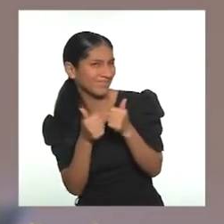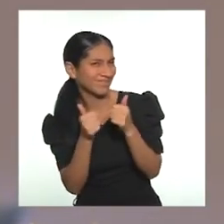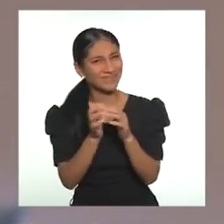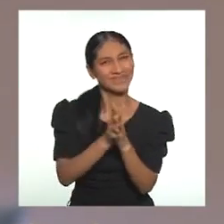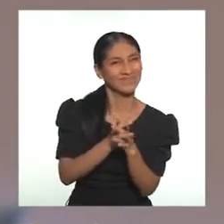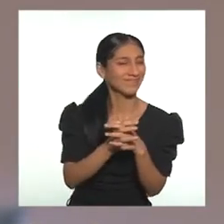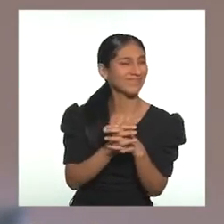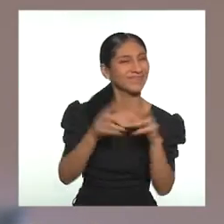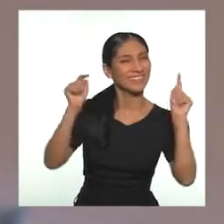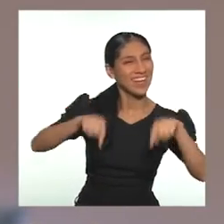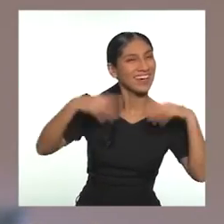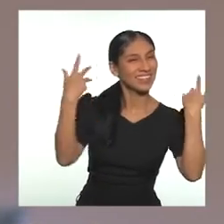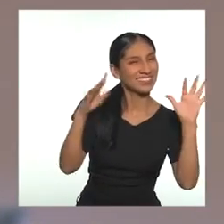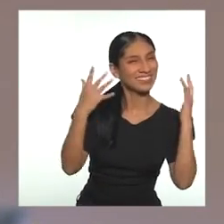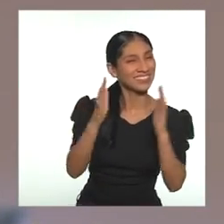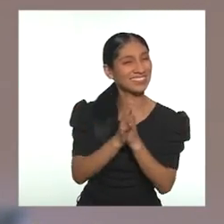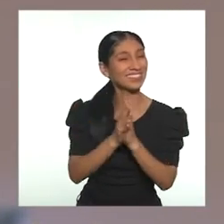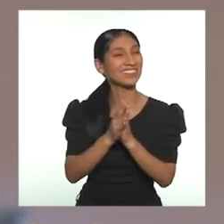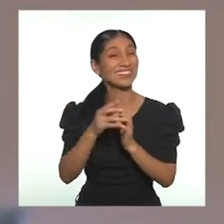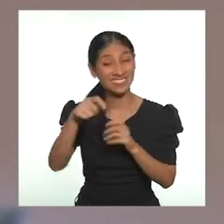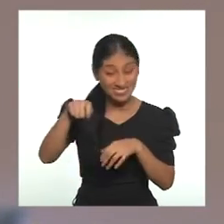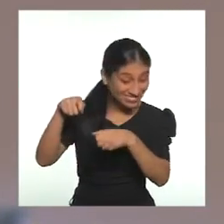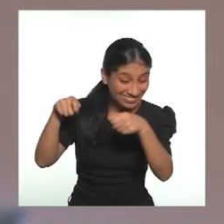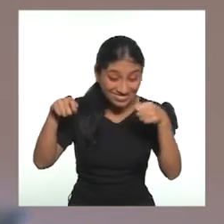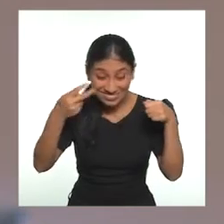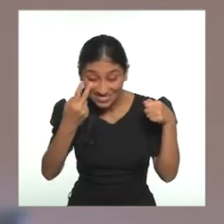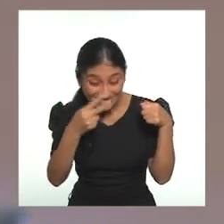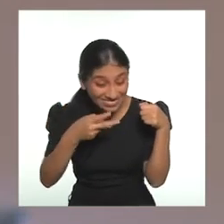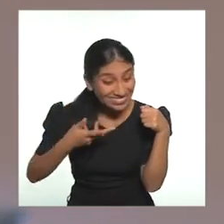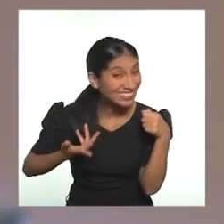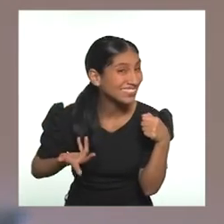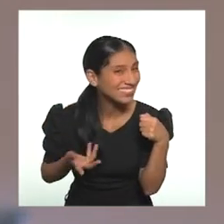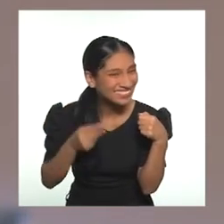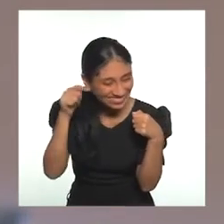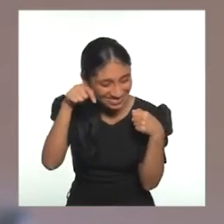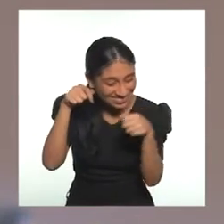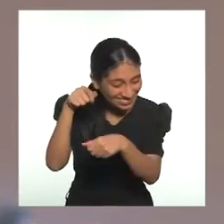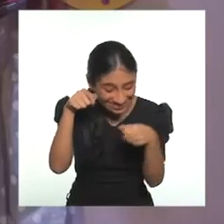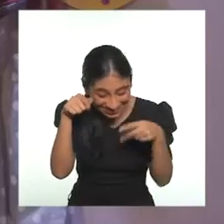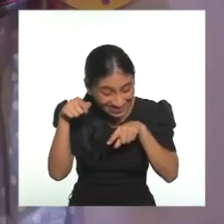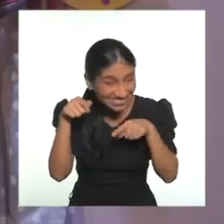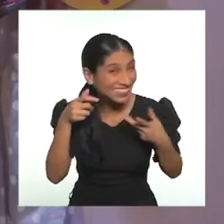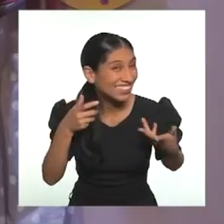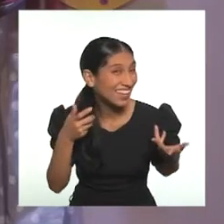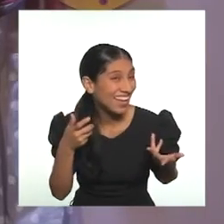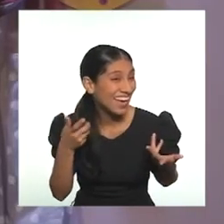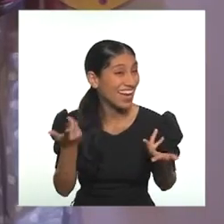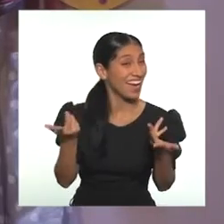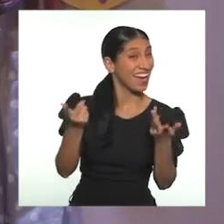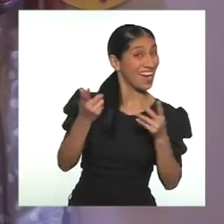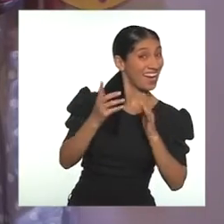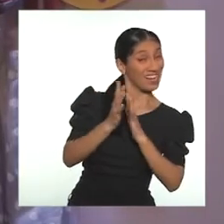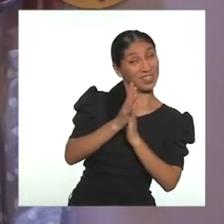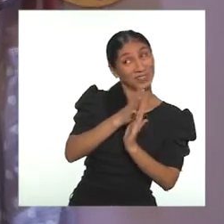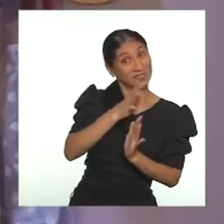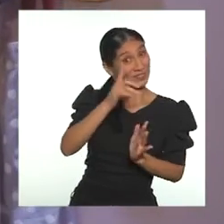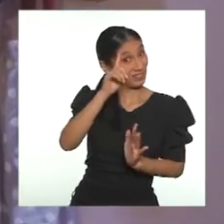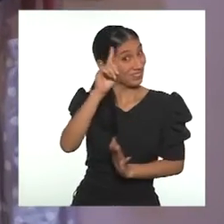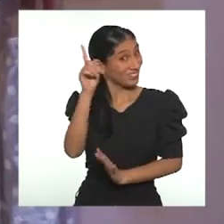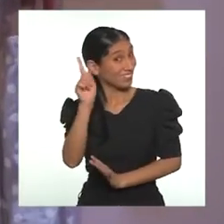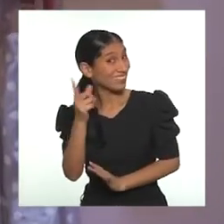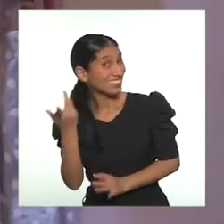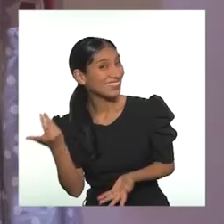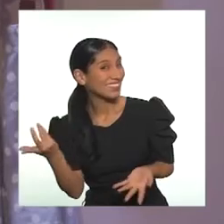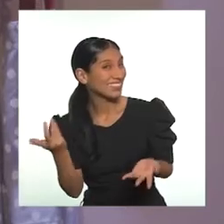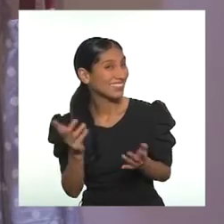muy, pero muy bien, Héctor. Ahora sí, enséñame. ¿Qué tienes ahí? ¡Ah,